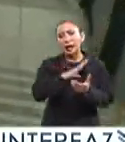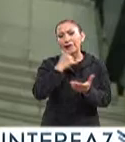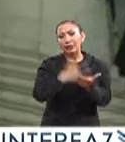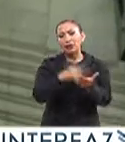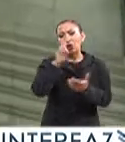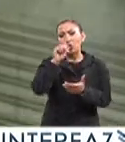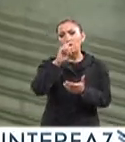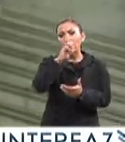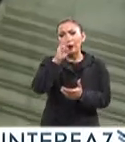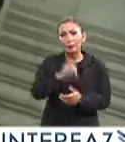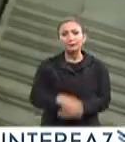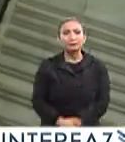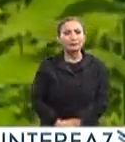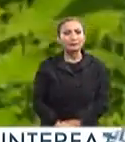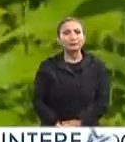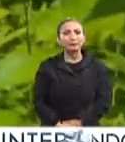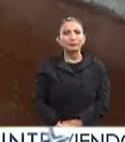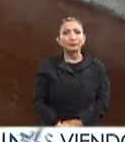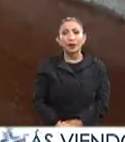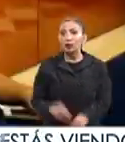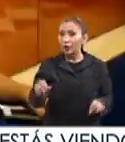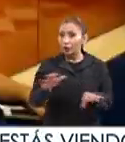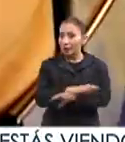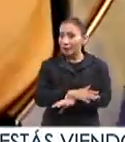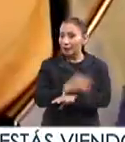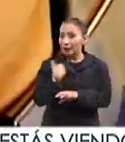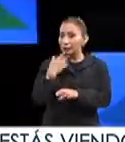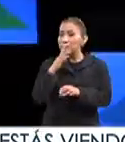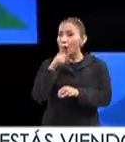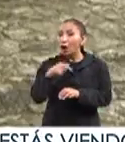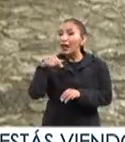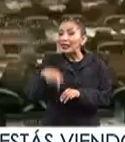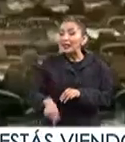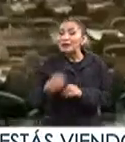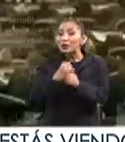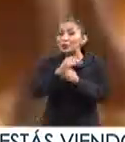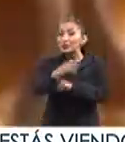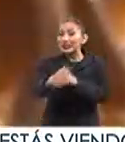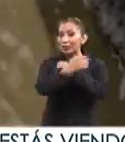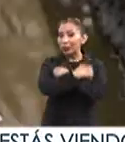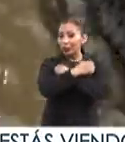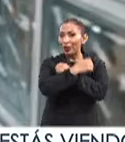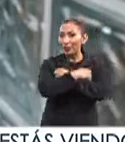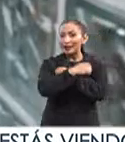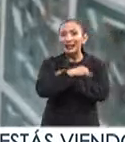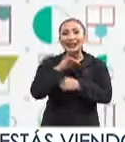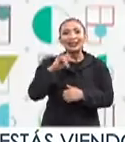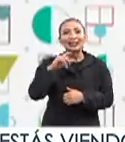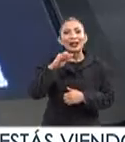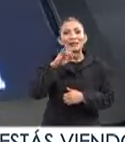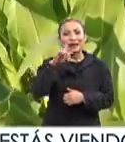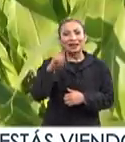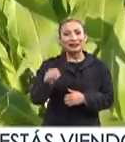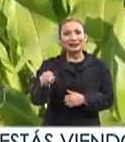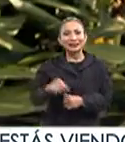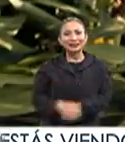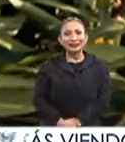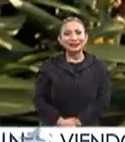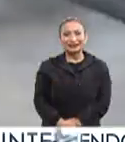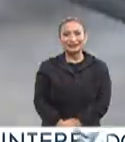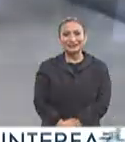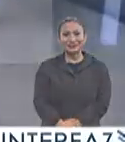Universidad Nacional Autónoma de México. No le cambies, porque lo mejor de la información en educación está aquí en